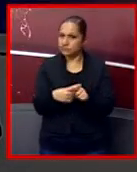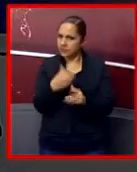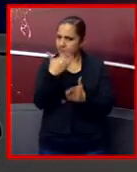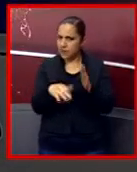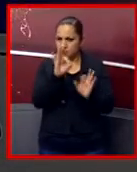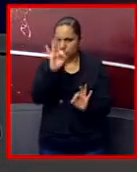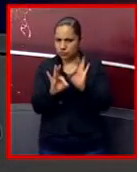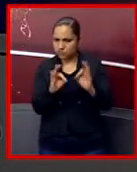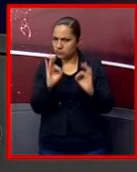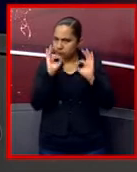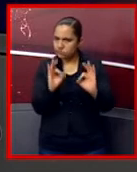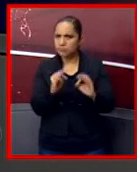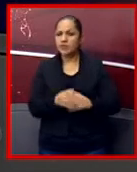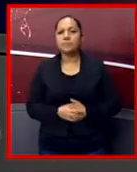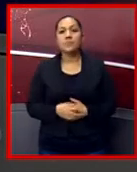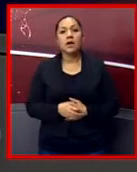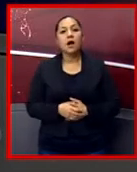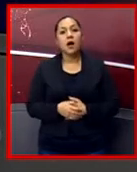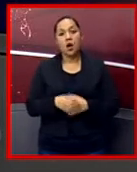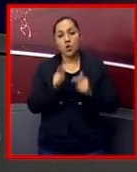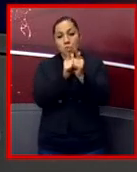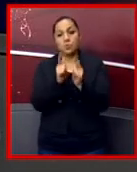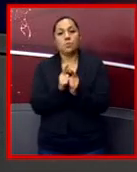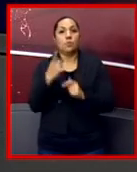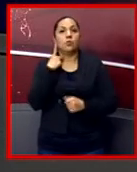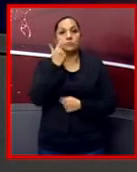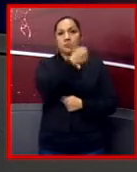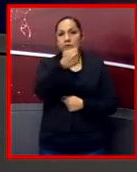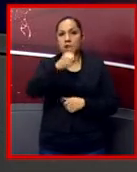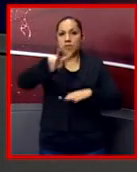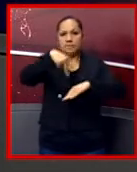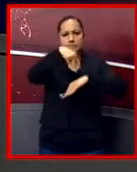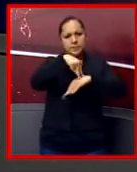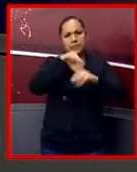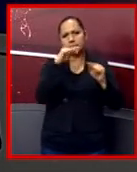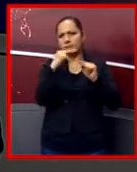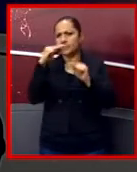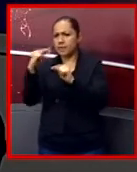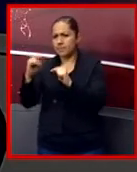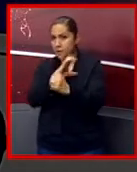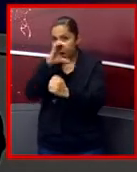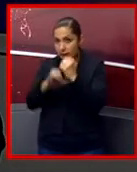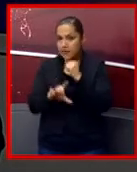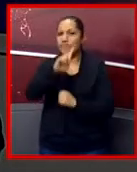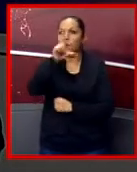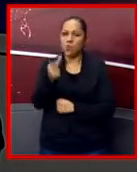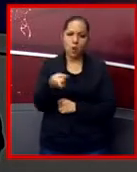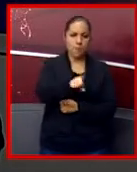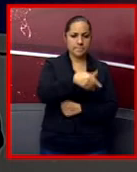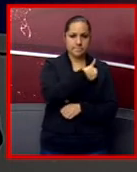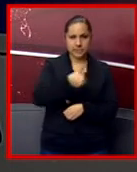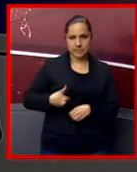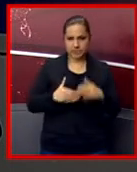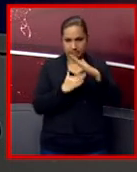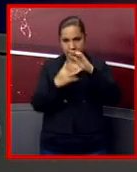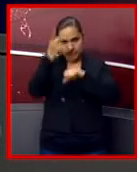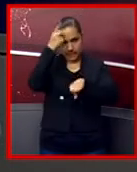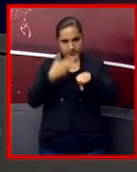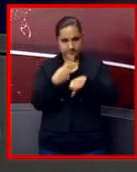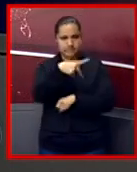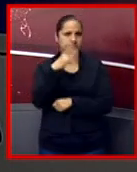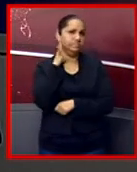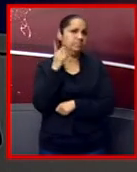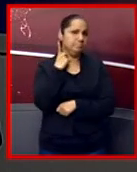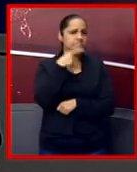Al término de los posicionamientos de los grupos parlamentarios, el presidente de la mesa directiva de la Cámara de Diputados emitió